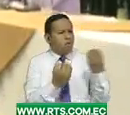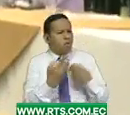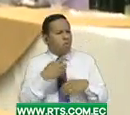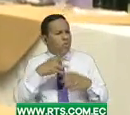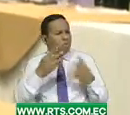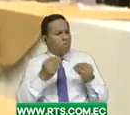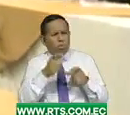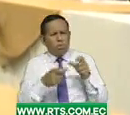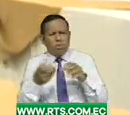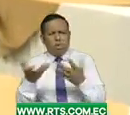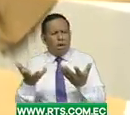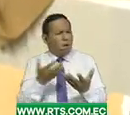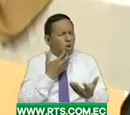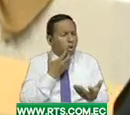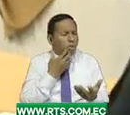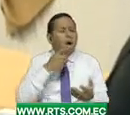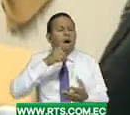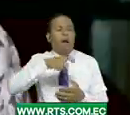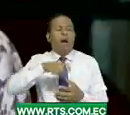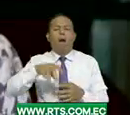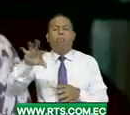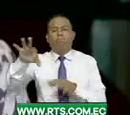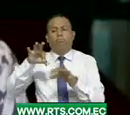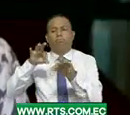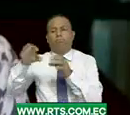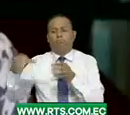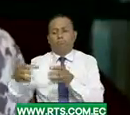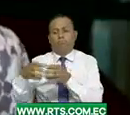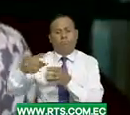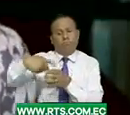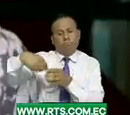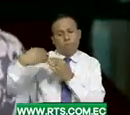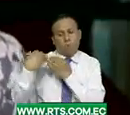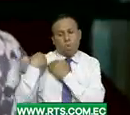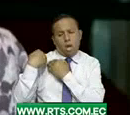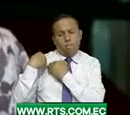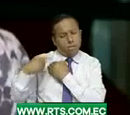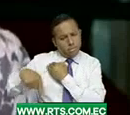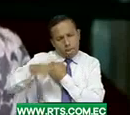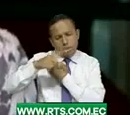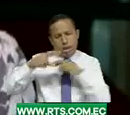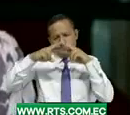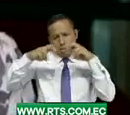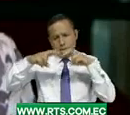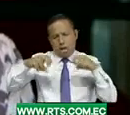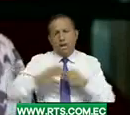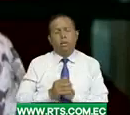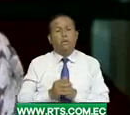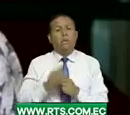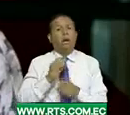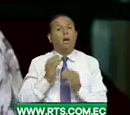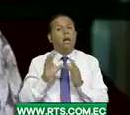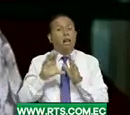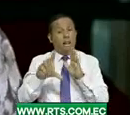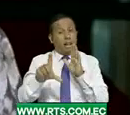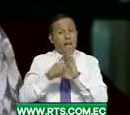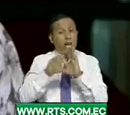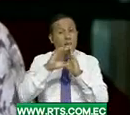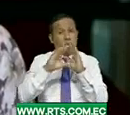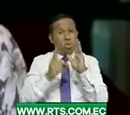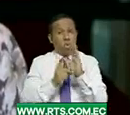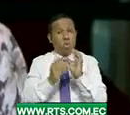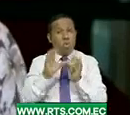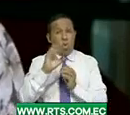la situación de más casos. Desde el 2014 que tenemos el cambio, pues en el COIP existen más de 1.400